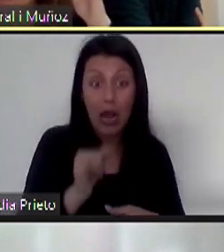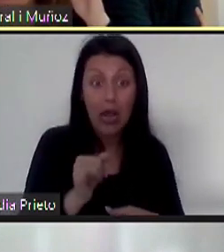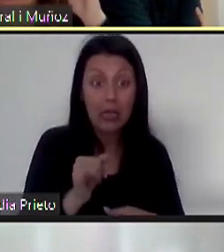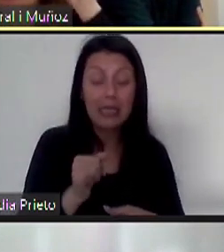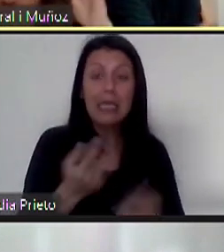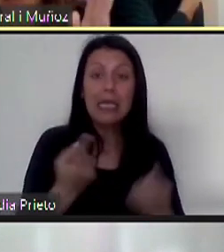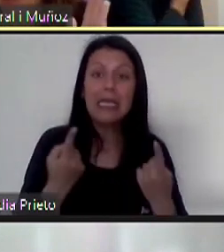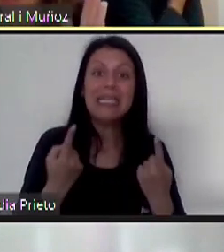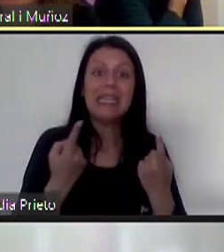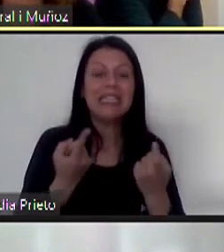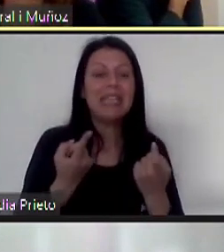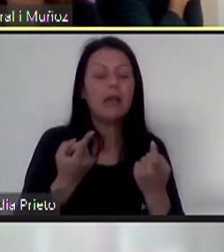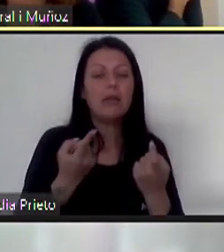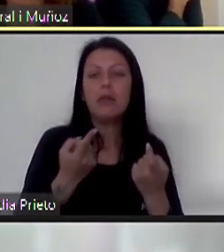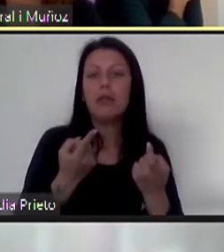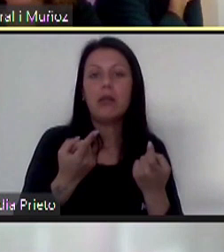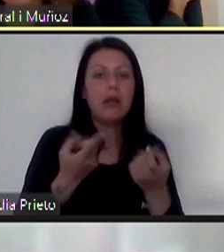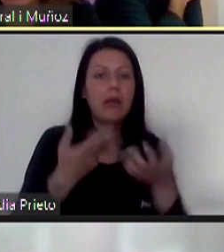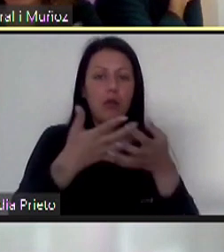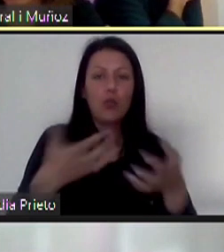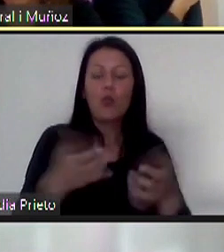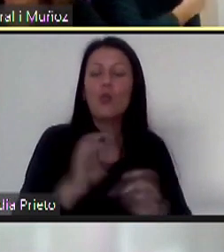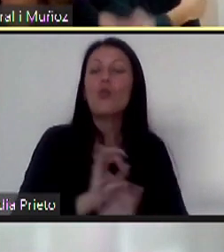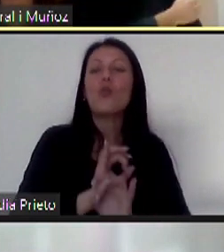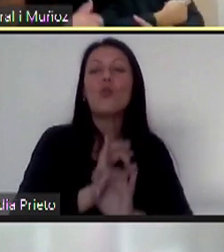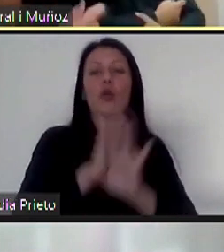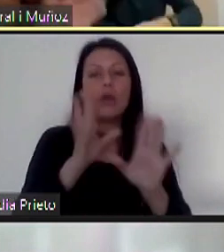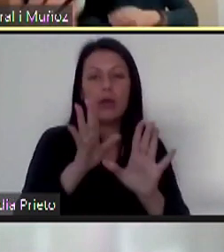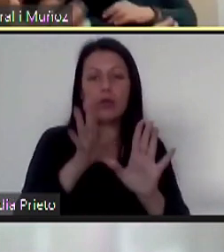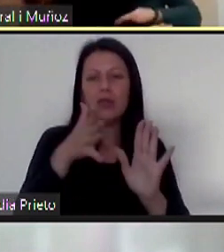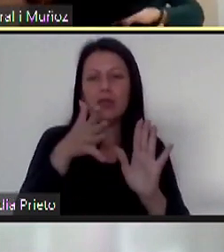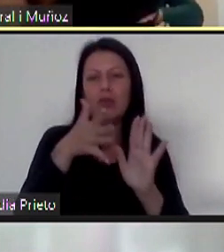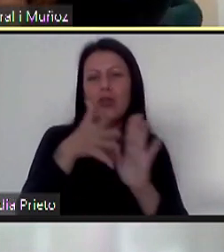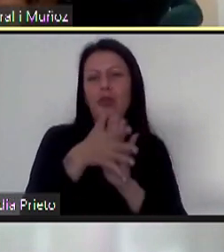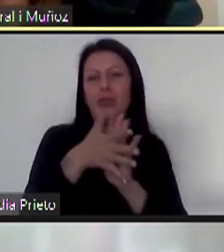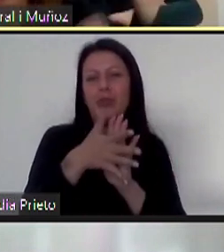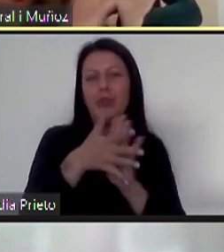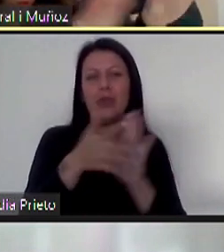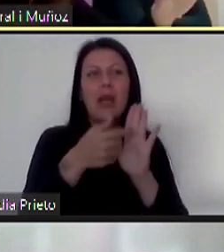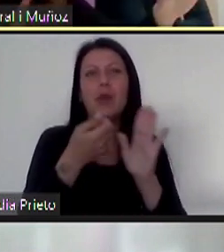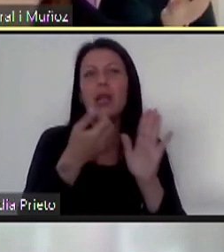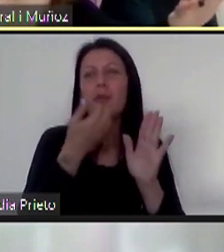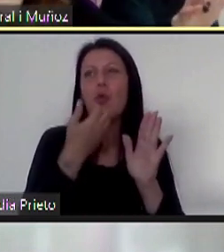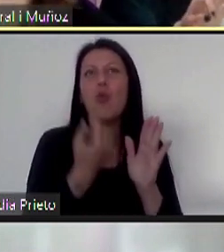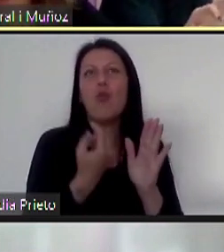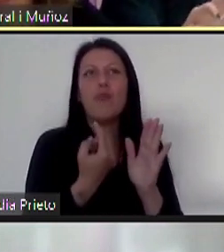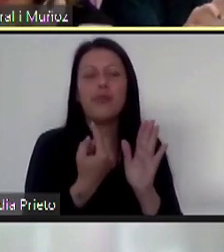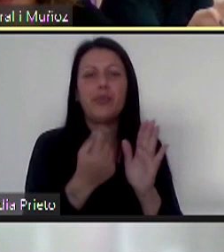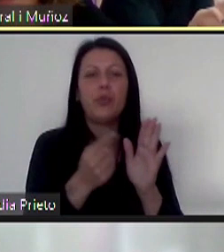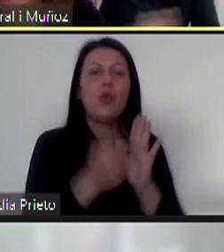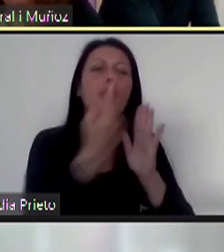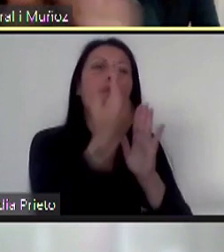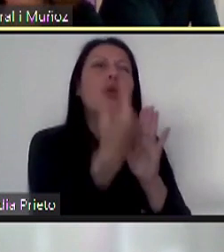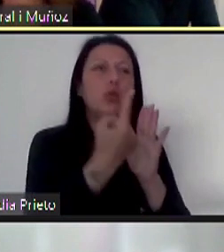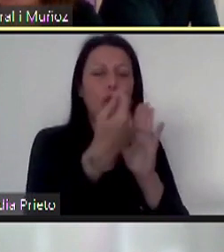necesita mensajes muy claros. No se le puede explicar el punto de encuentro con un folio. Punto de encuentro. Si pasa